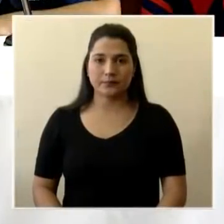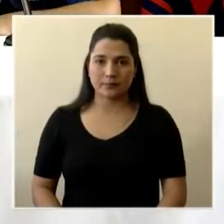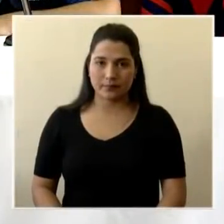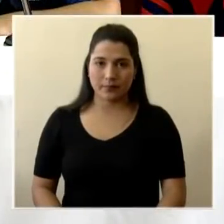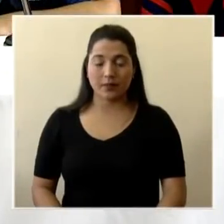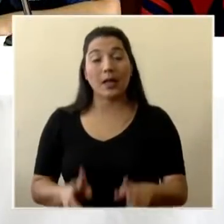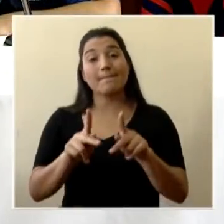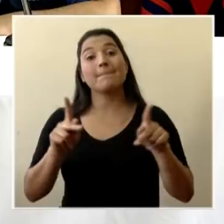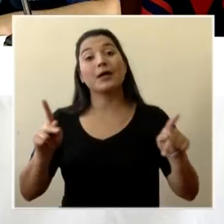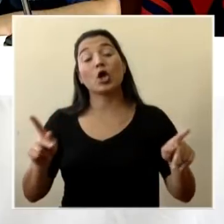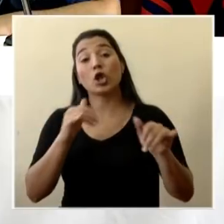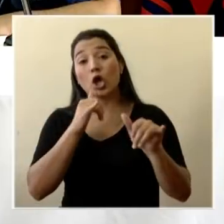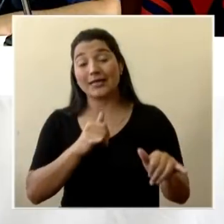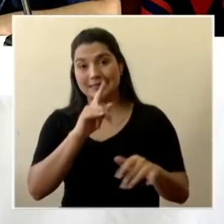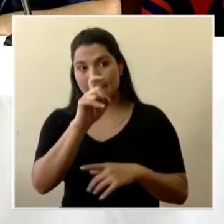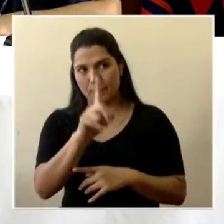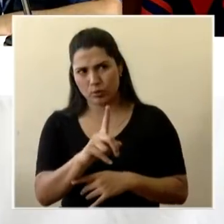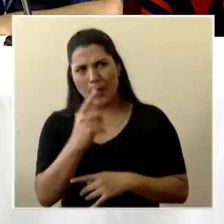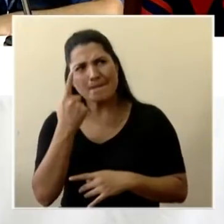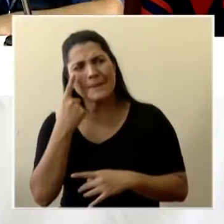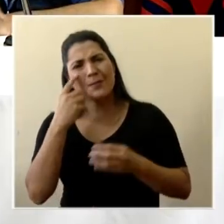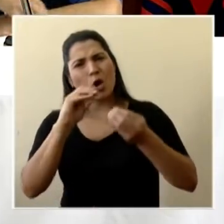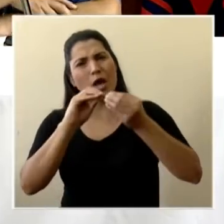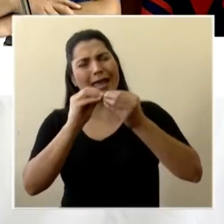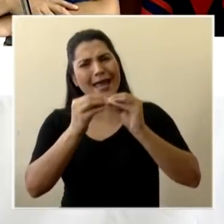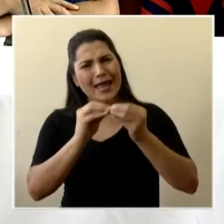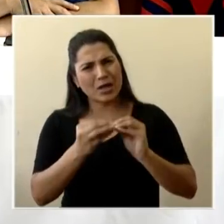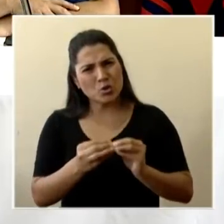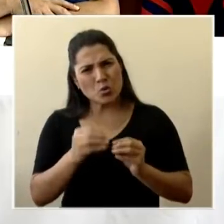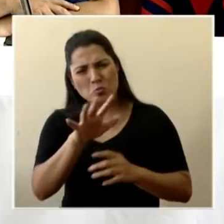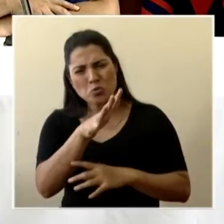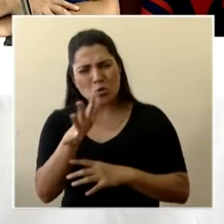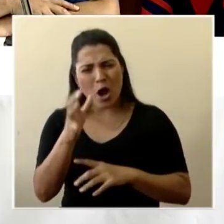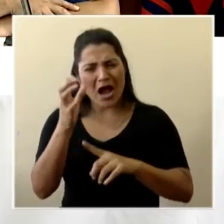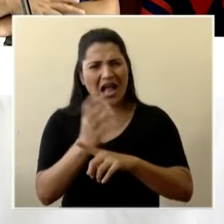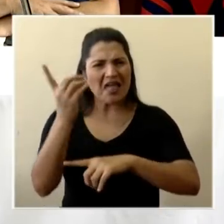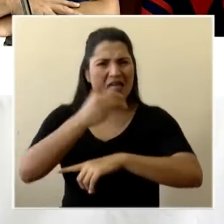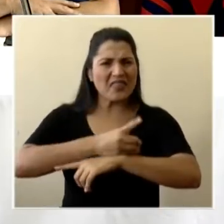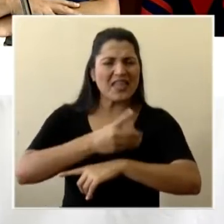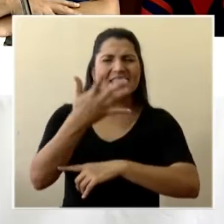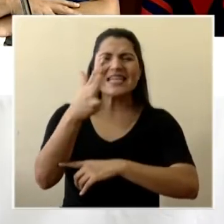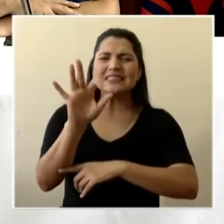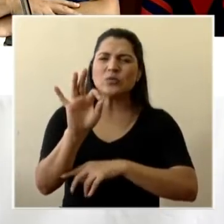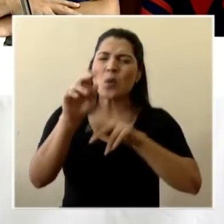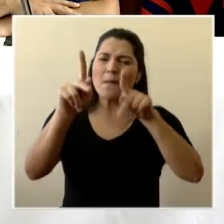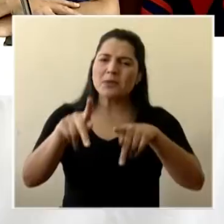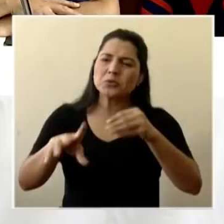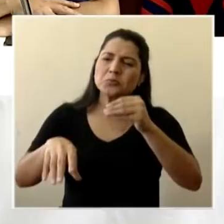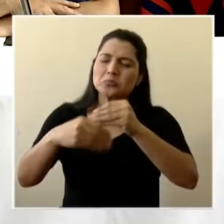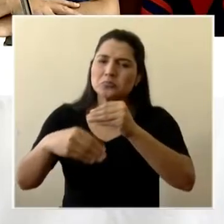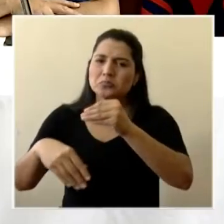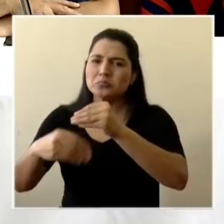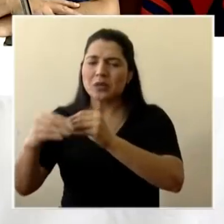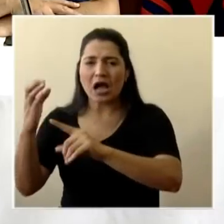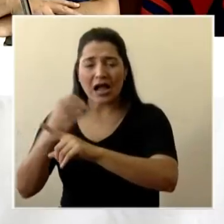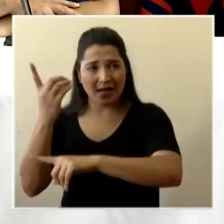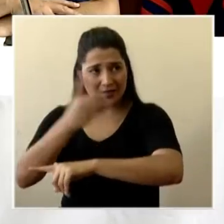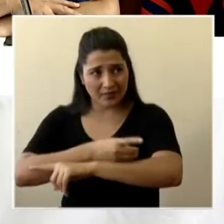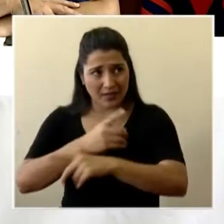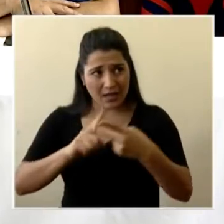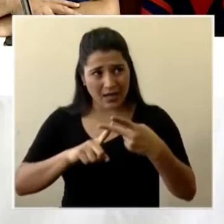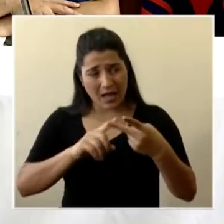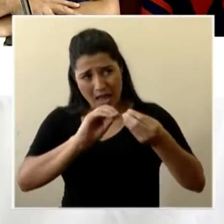Diario Extra Consulta. Hemos visto que la cifra promedio de incremento es de 19 personas infectadas por día. El número de hospitalizados tampoco